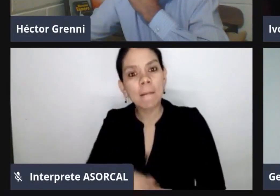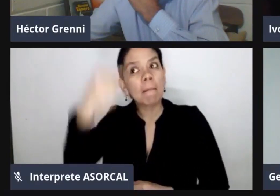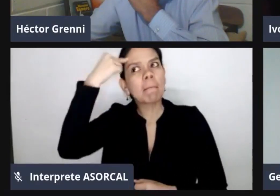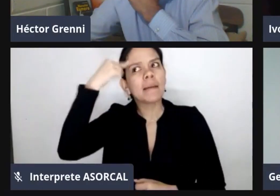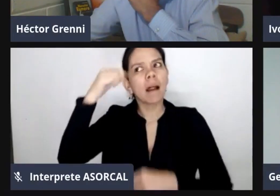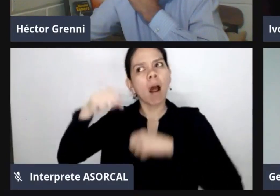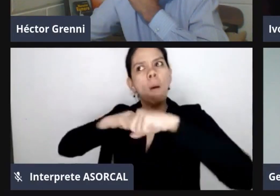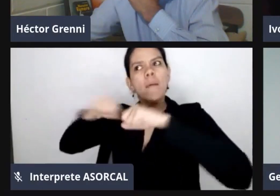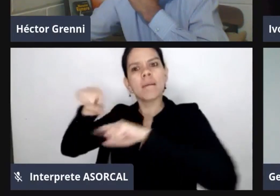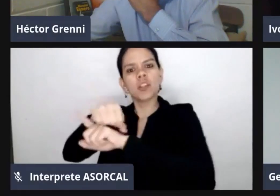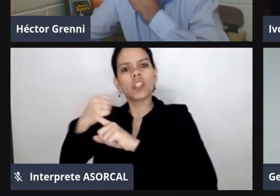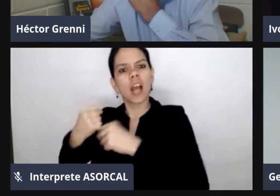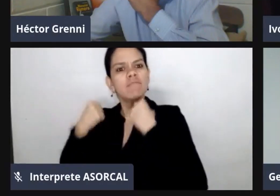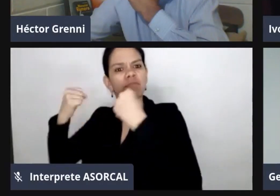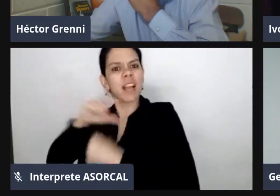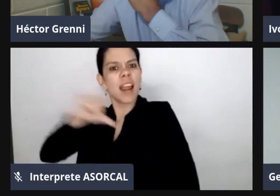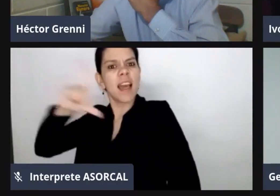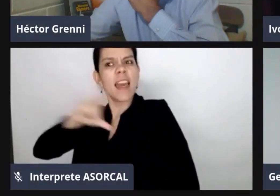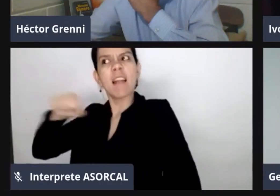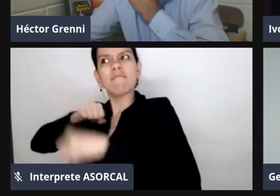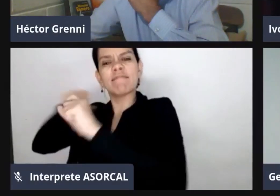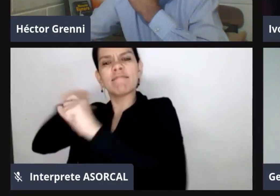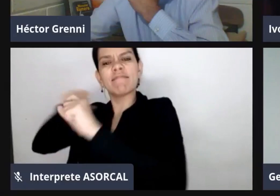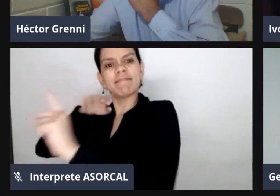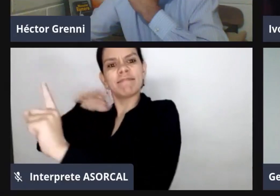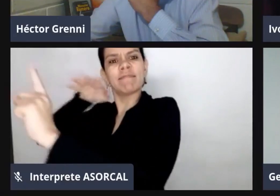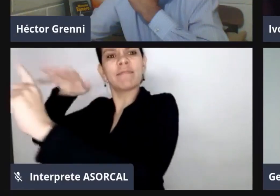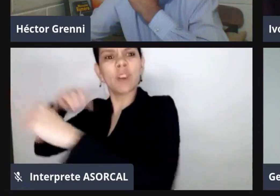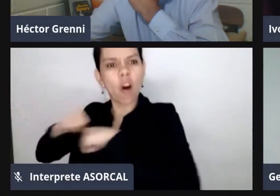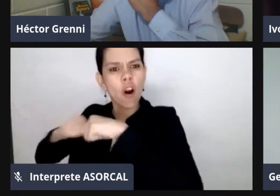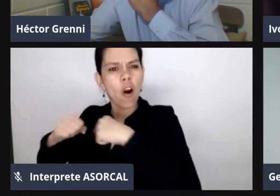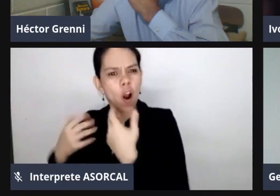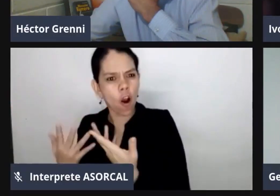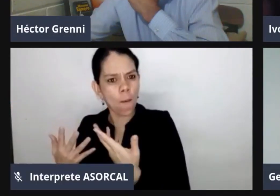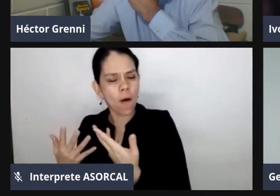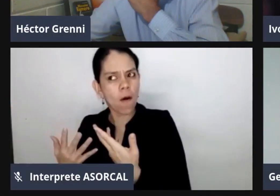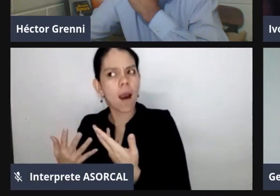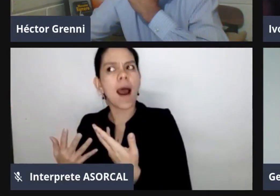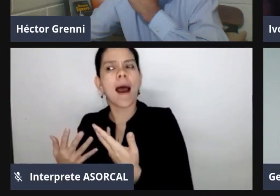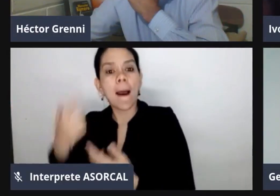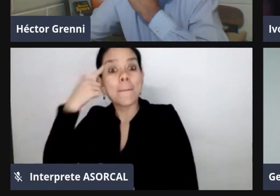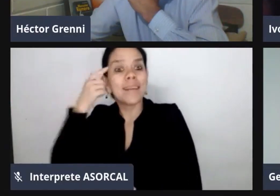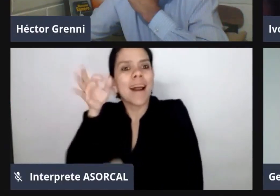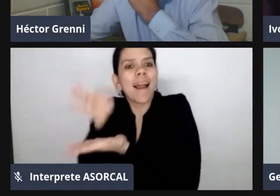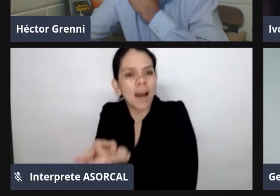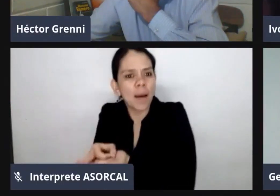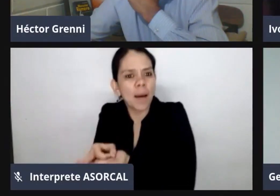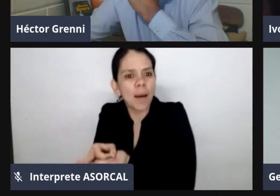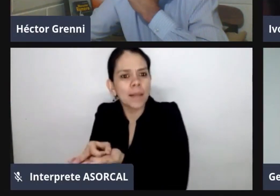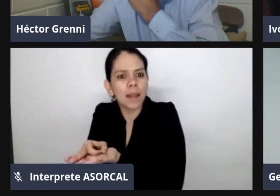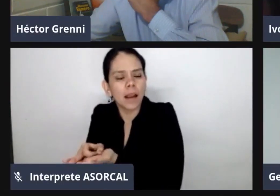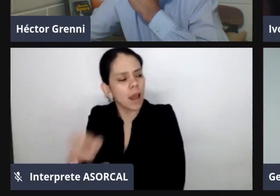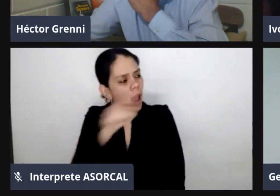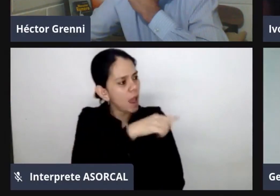cómo, digamos, en la movilidad o el movimiento desde la ruralidad no se da tanto,